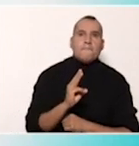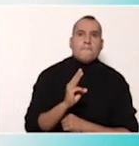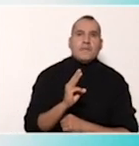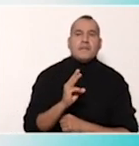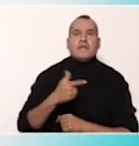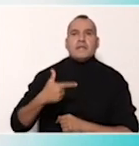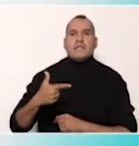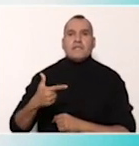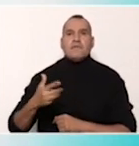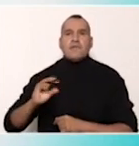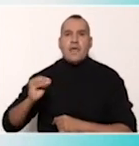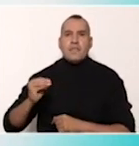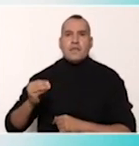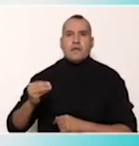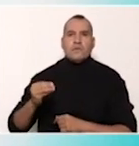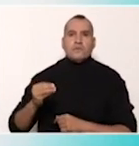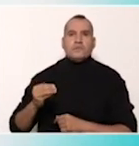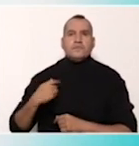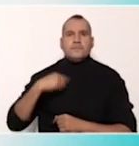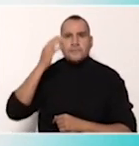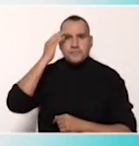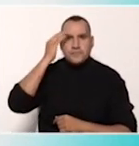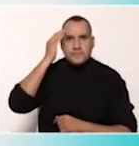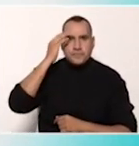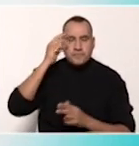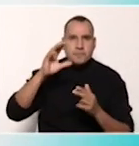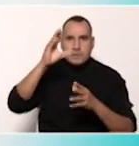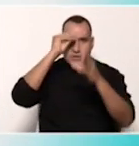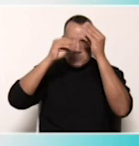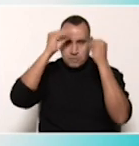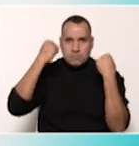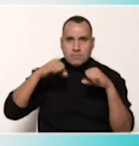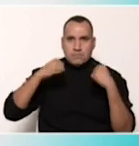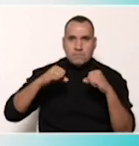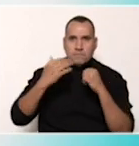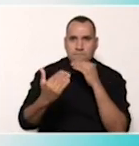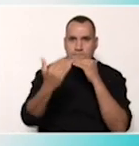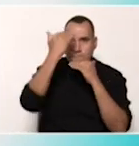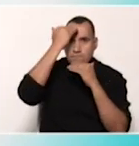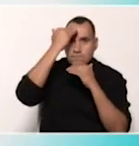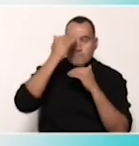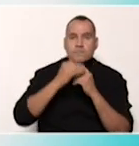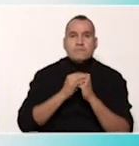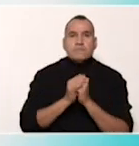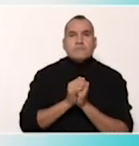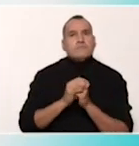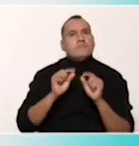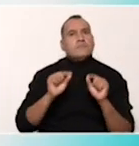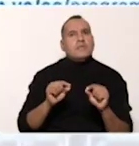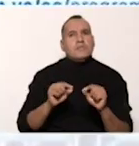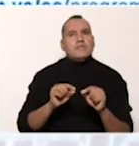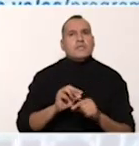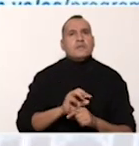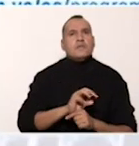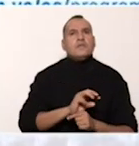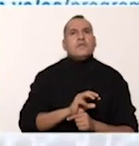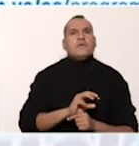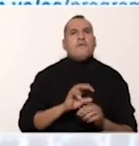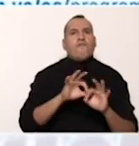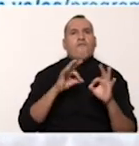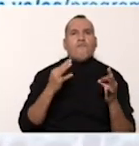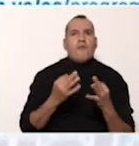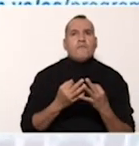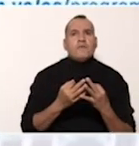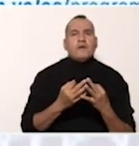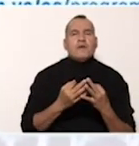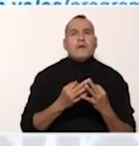entre q de x. Para reafirmar los conocimientos pedagógicos, ahí le dejo en la página web de cada familia